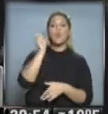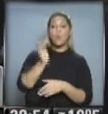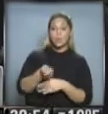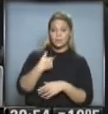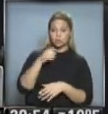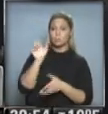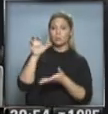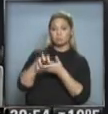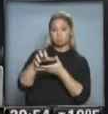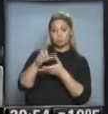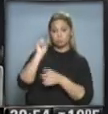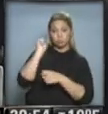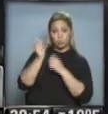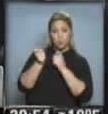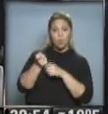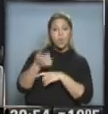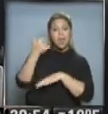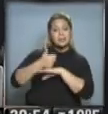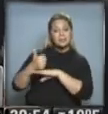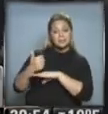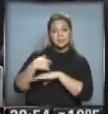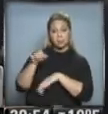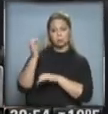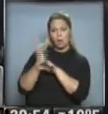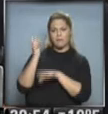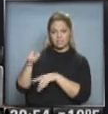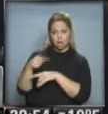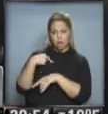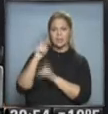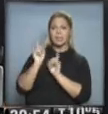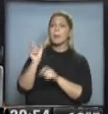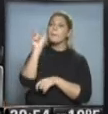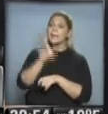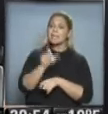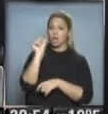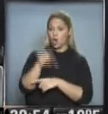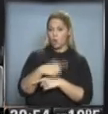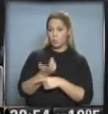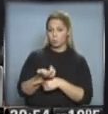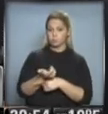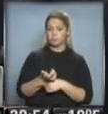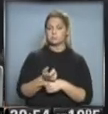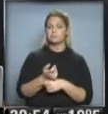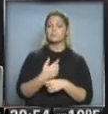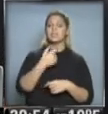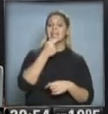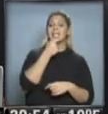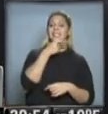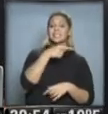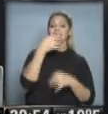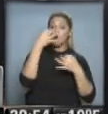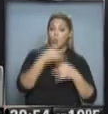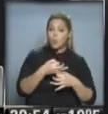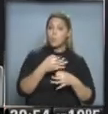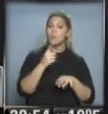jurado donde habrá este profesionales y gente común y si se cumplen